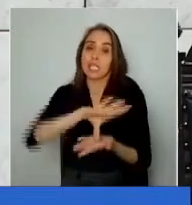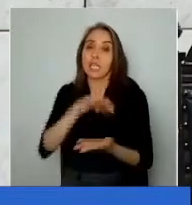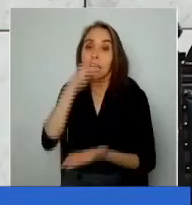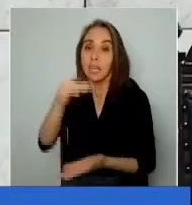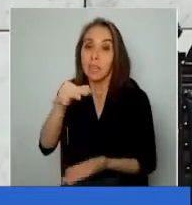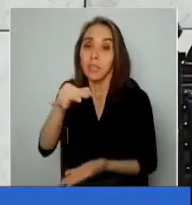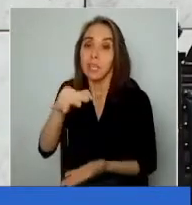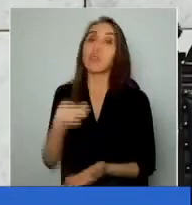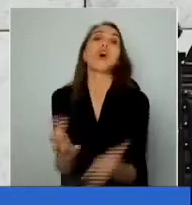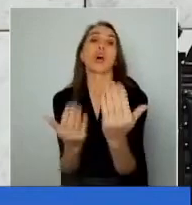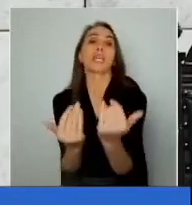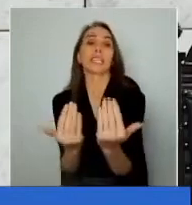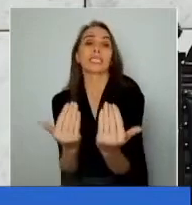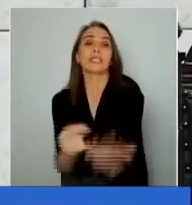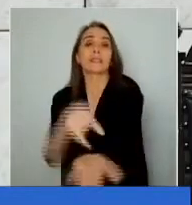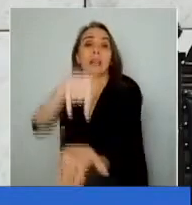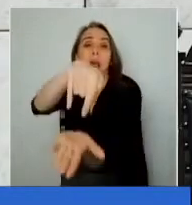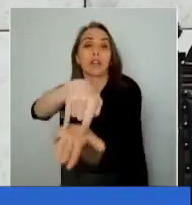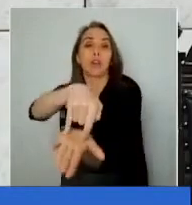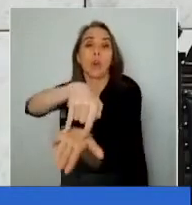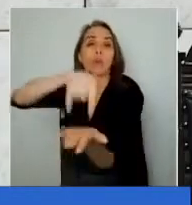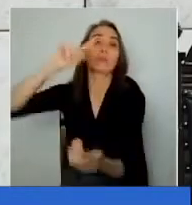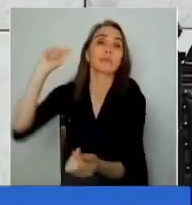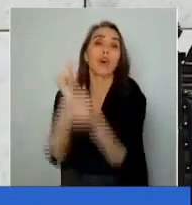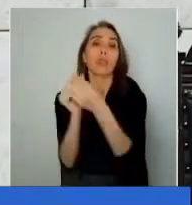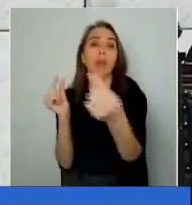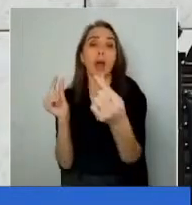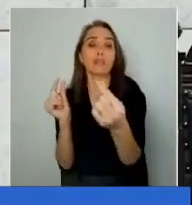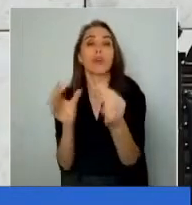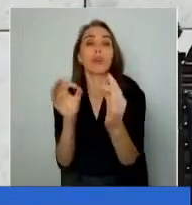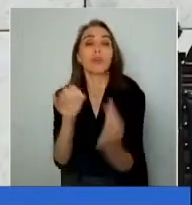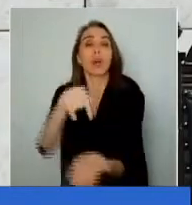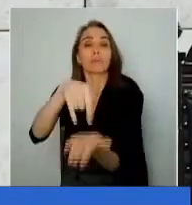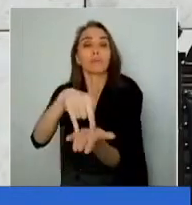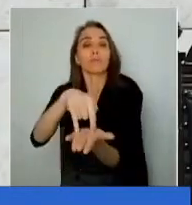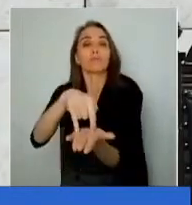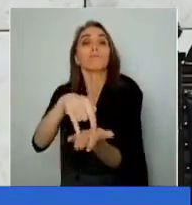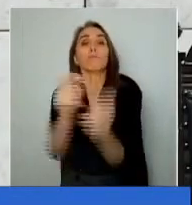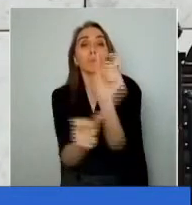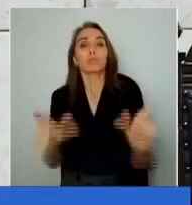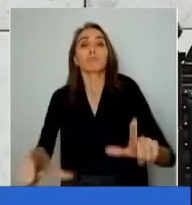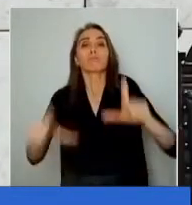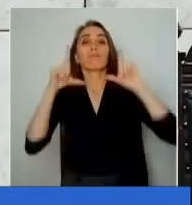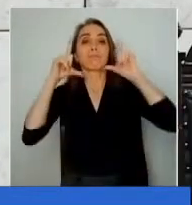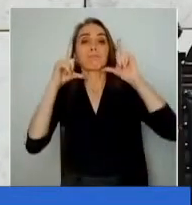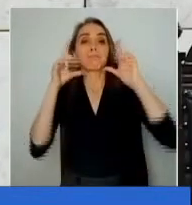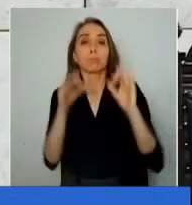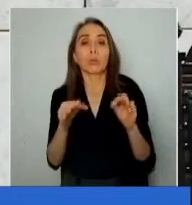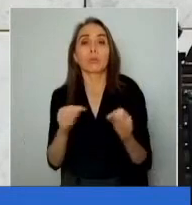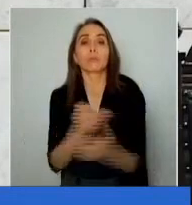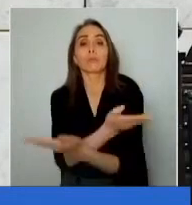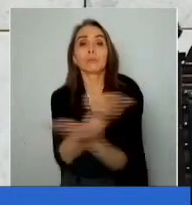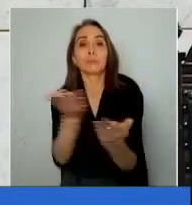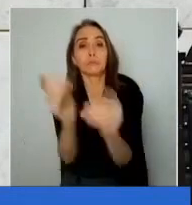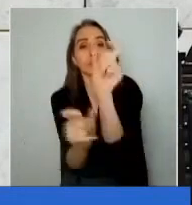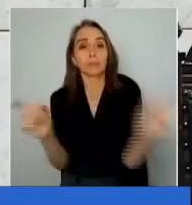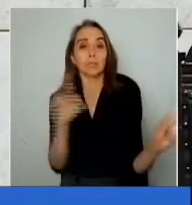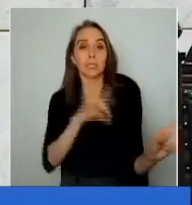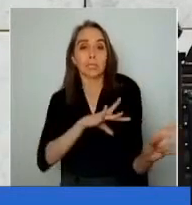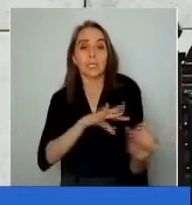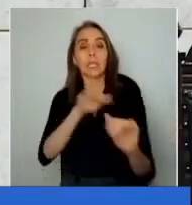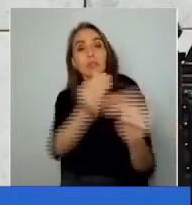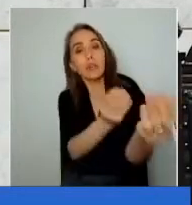al congreso nacional en su lugar protagónico compatriotas Los invito a seguir